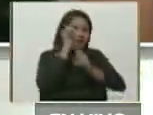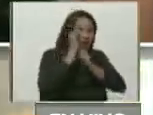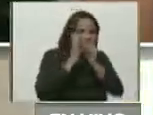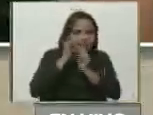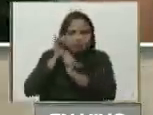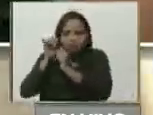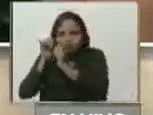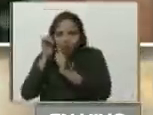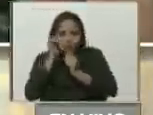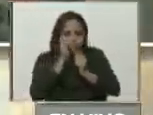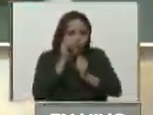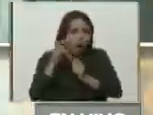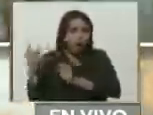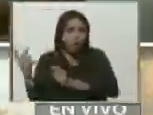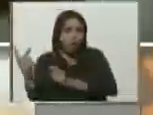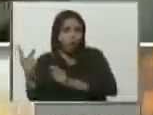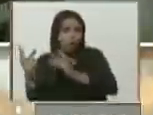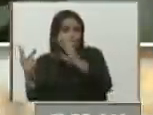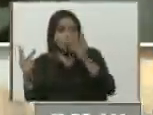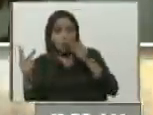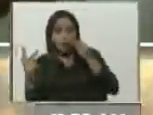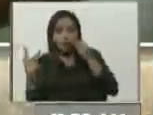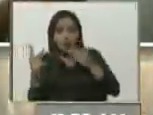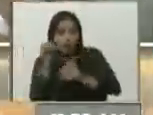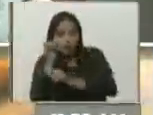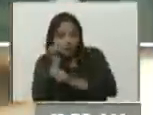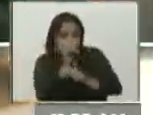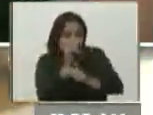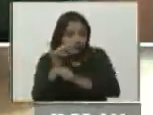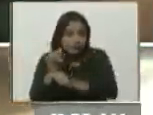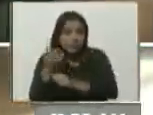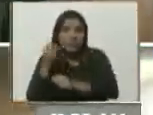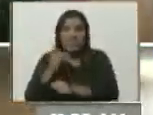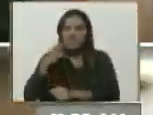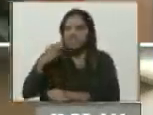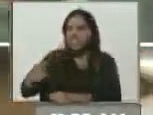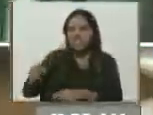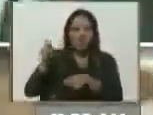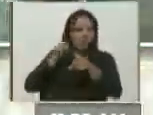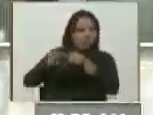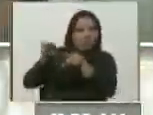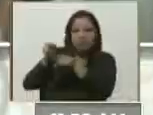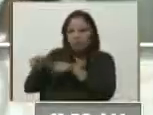grabando. Y mientras los está grabando, los está difamando,